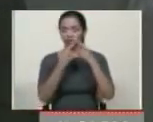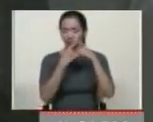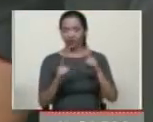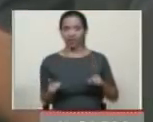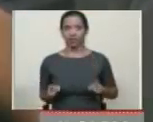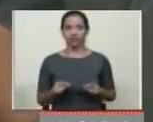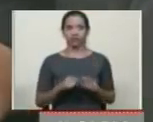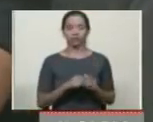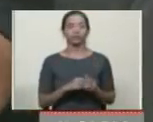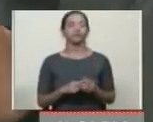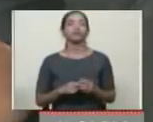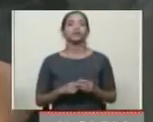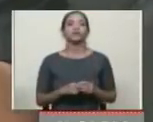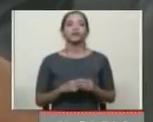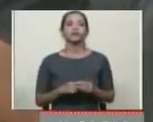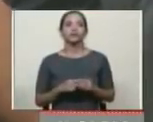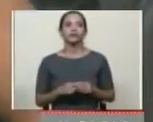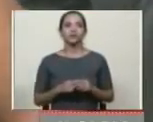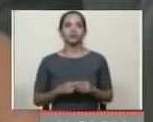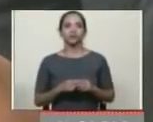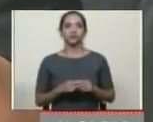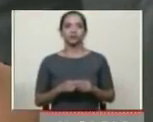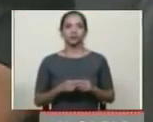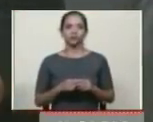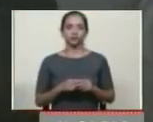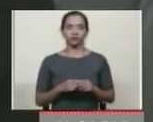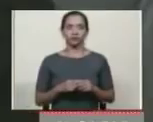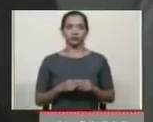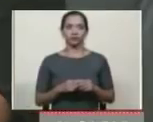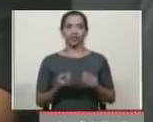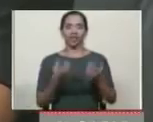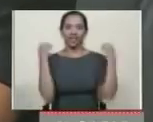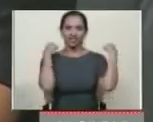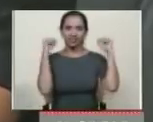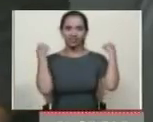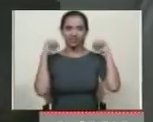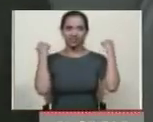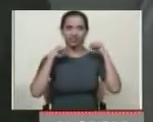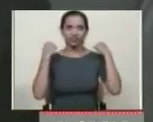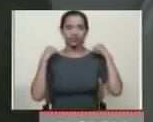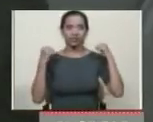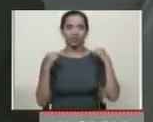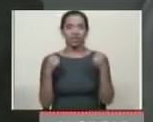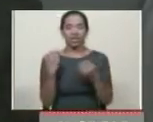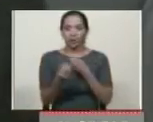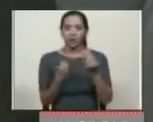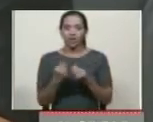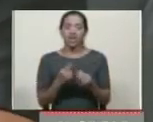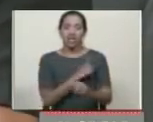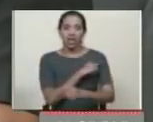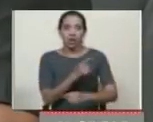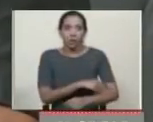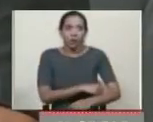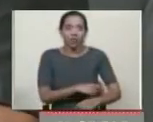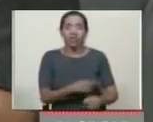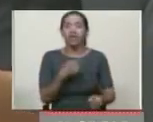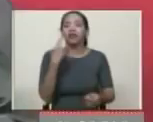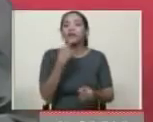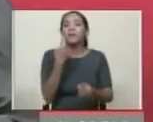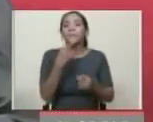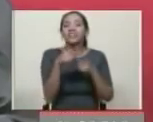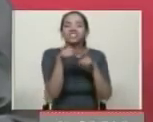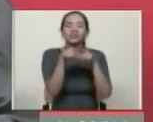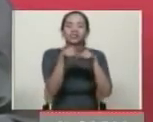ese ejercicio que yo he dicho, que es donde nosotros somos fuertes y hemos abandonado, que es el poder del Radio Bemba. Uh-huh.